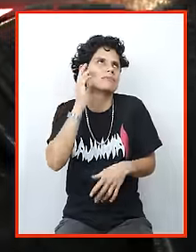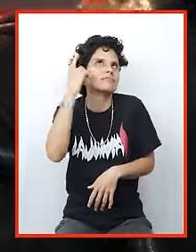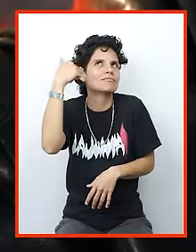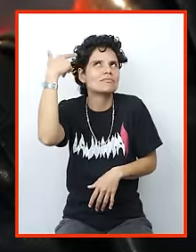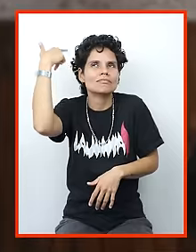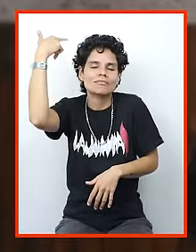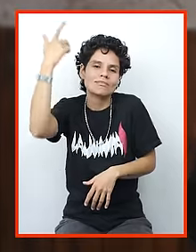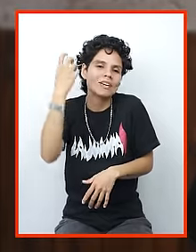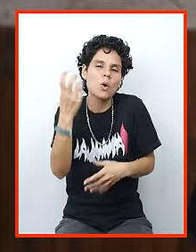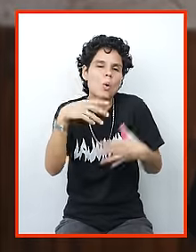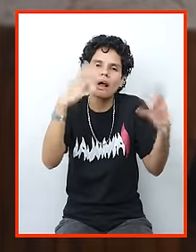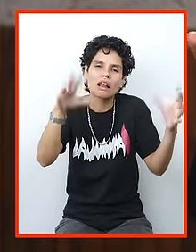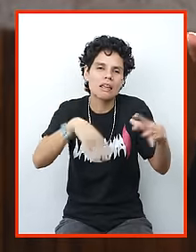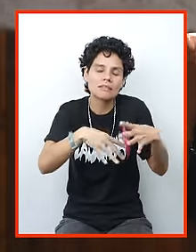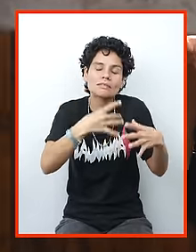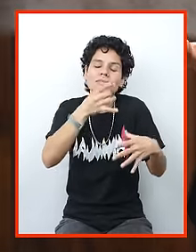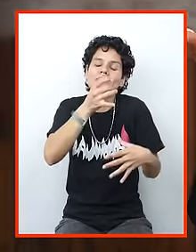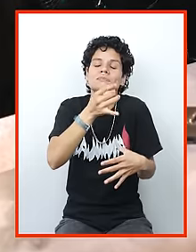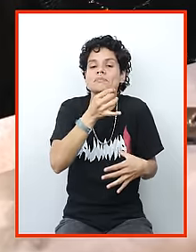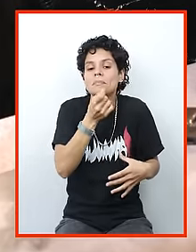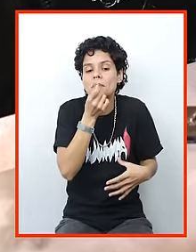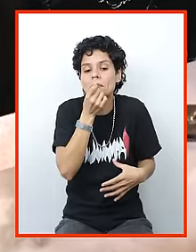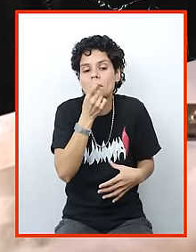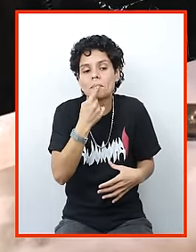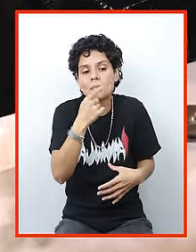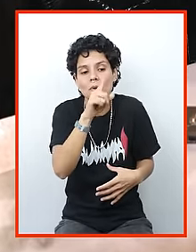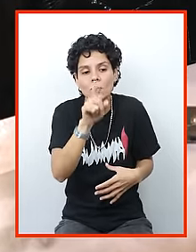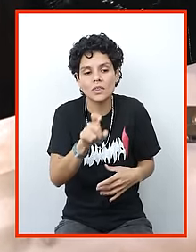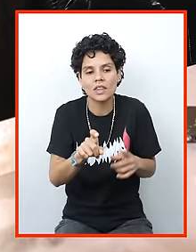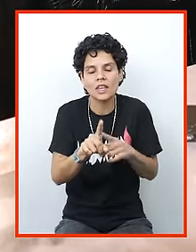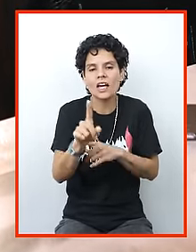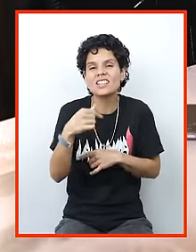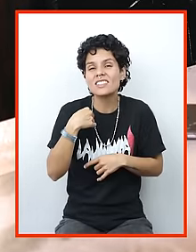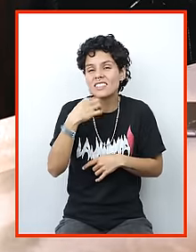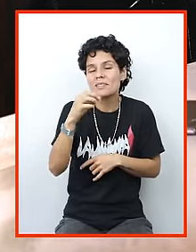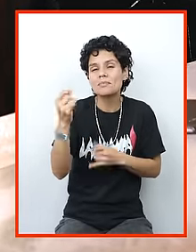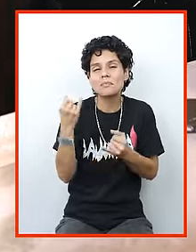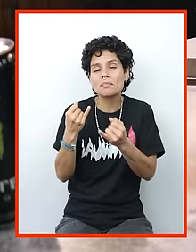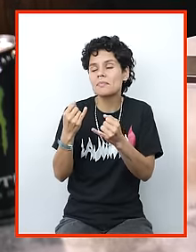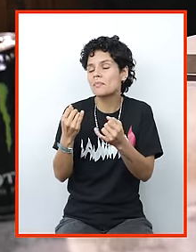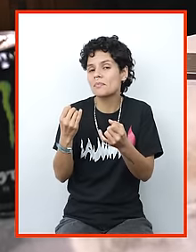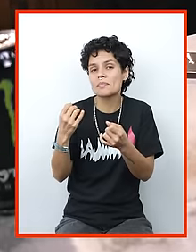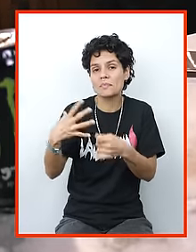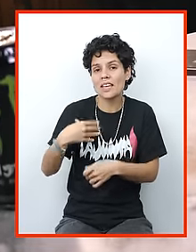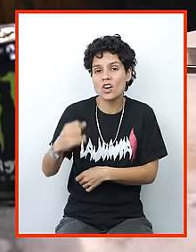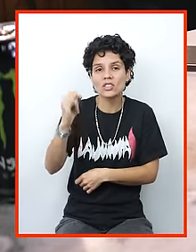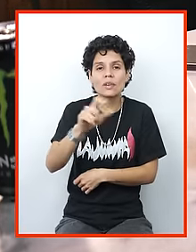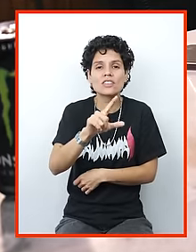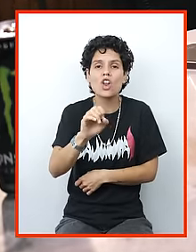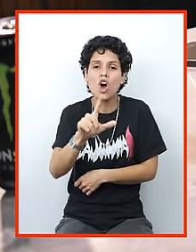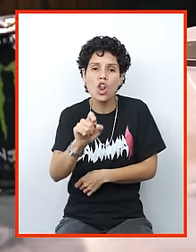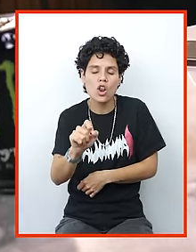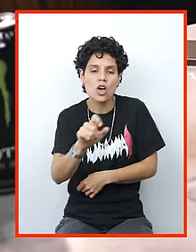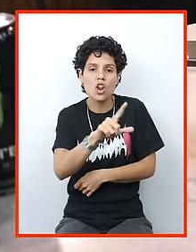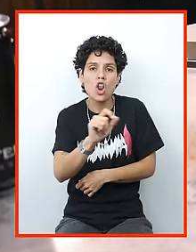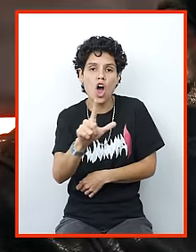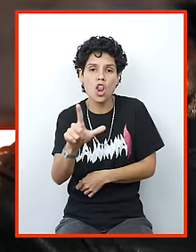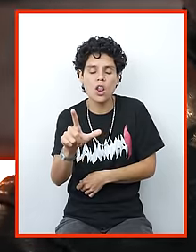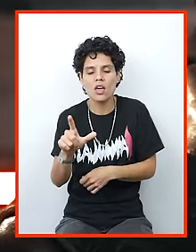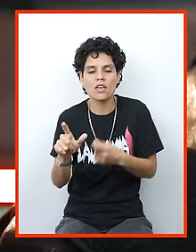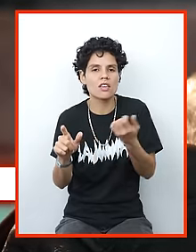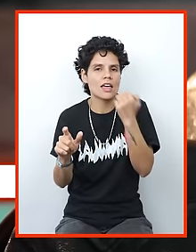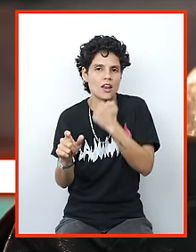XD. Sí. ¿Lo metí bien o no? ¿Lo metí bien el LOL, no? Que mi hija siempre me dice que lo meto mal. Mi hija me dice, no sabes tirar el LOL,